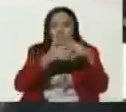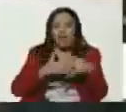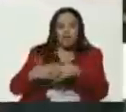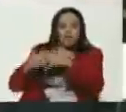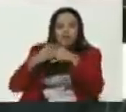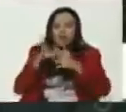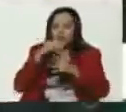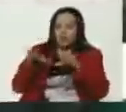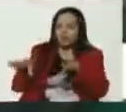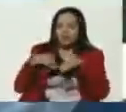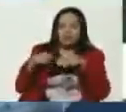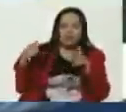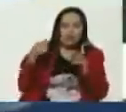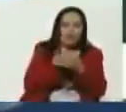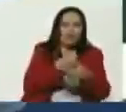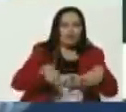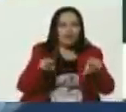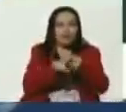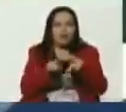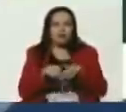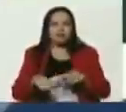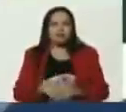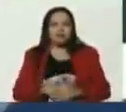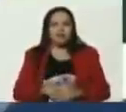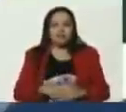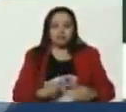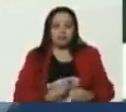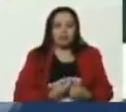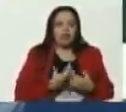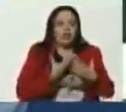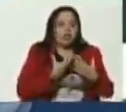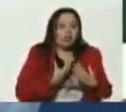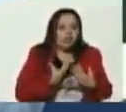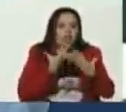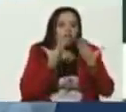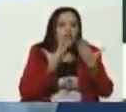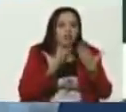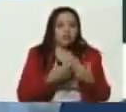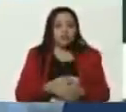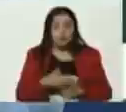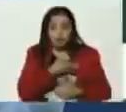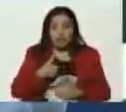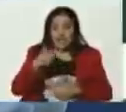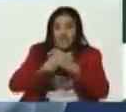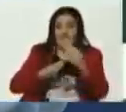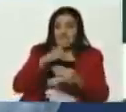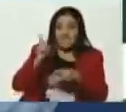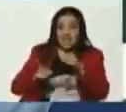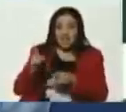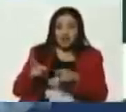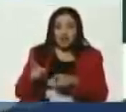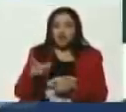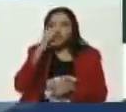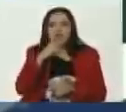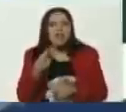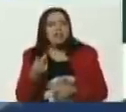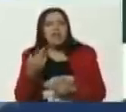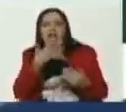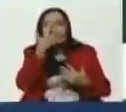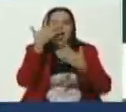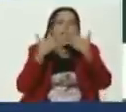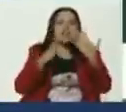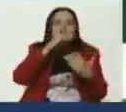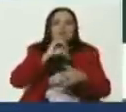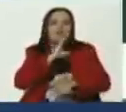imperialismo. Y le vamos sacando el aire. Y cuando ellos intenten hacer algo, no tendrán aire, no tendrán